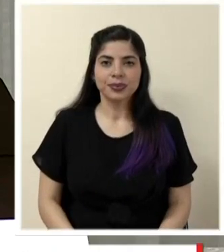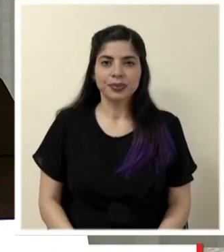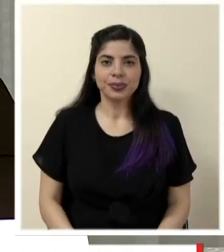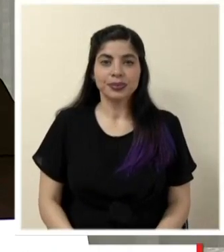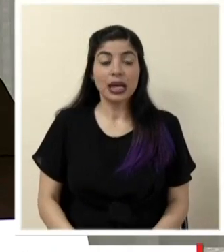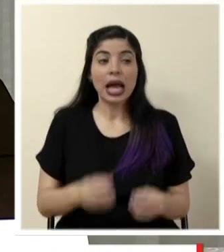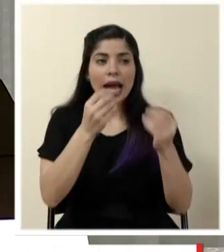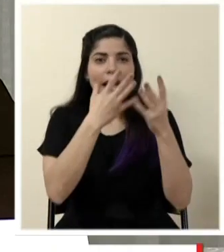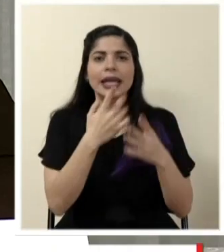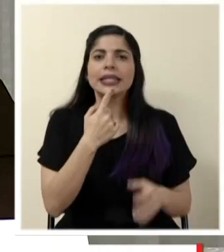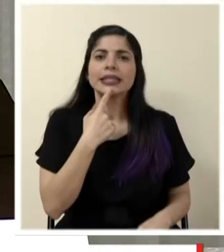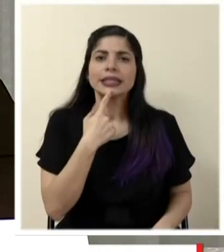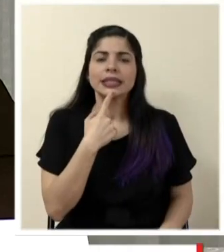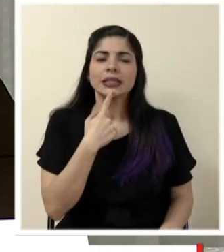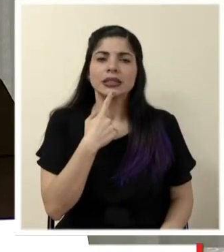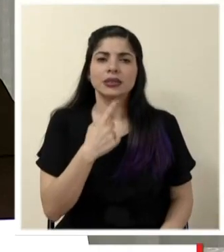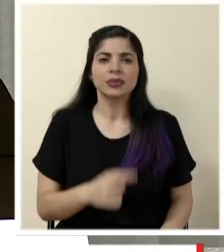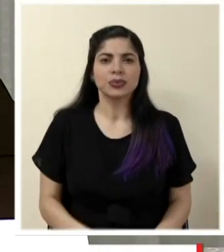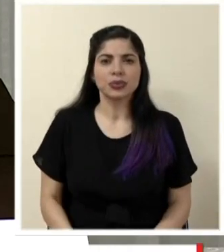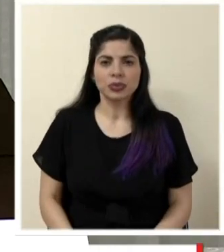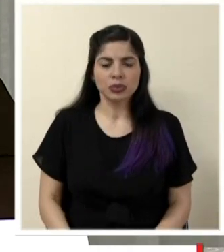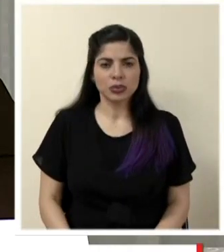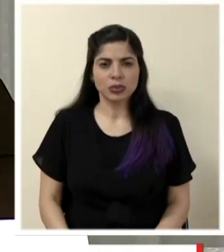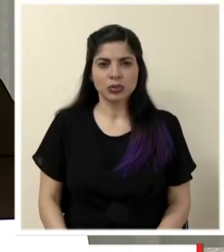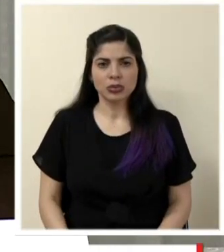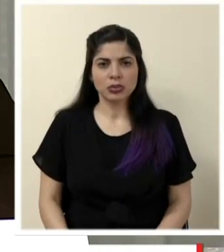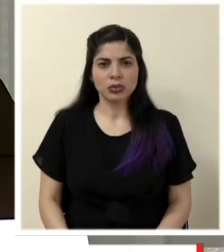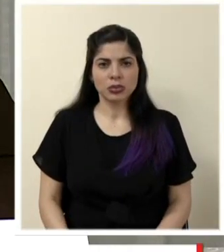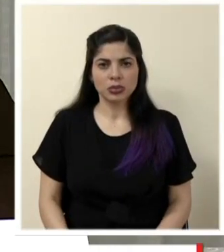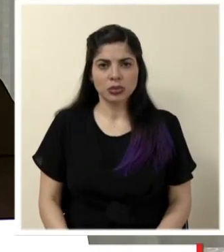Me indican que la Buenas colega... tardes a todos los...